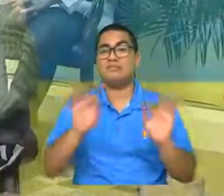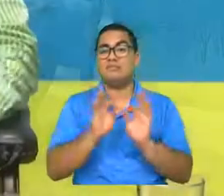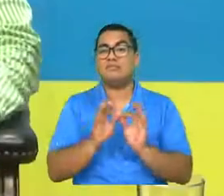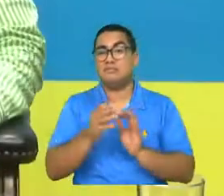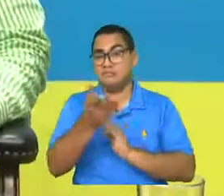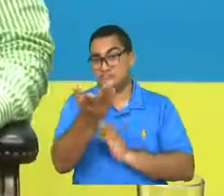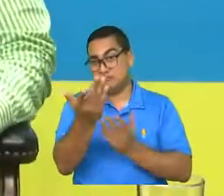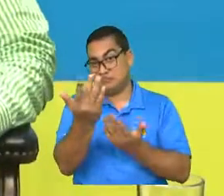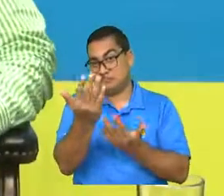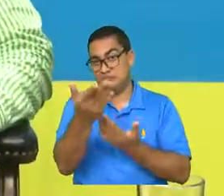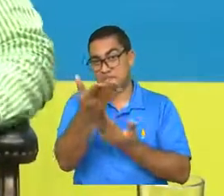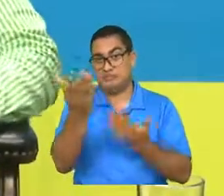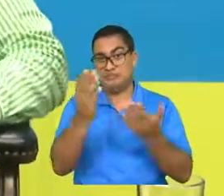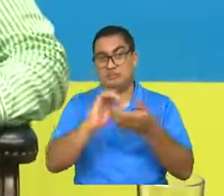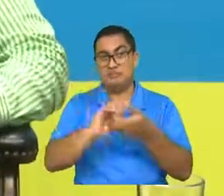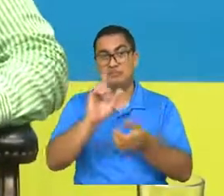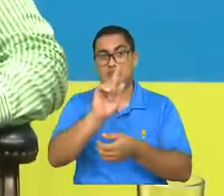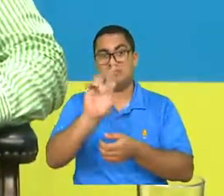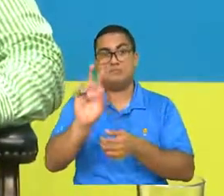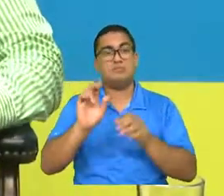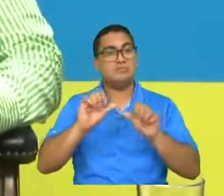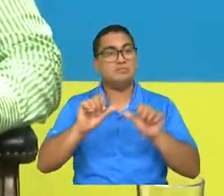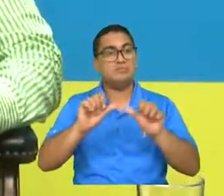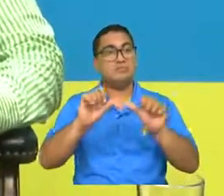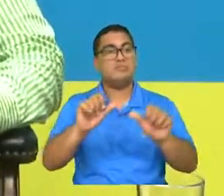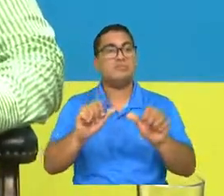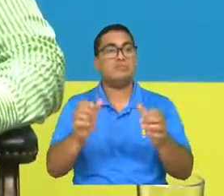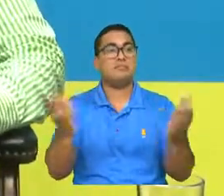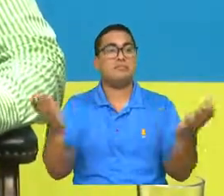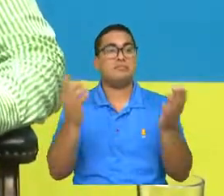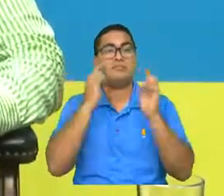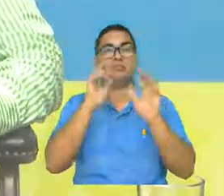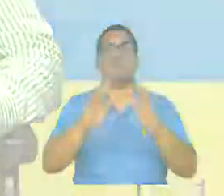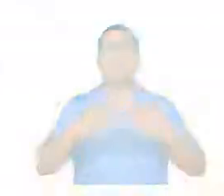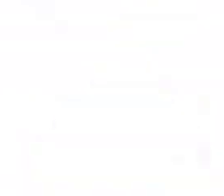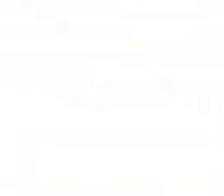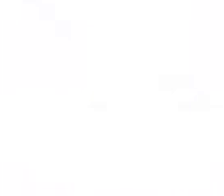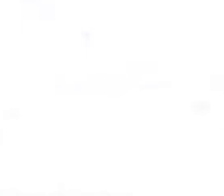no le cambie de canal, amigos televidentes, que enseguida regresamos con Prevenir de Salud.